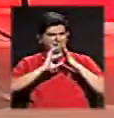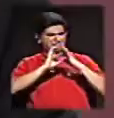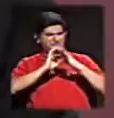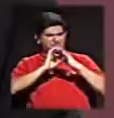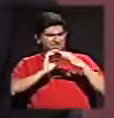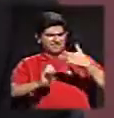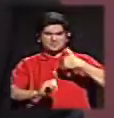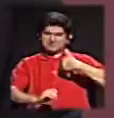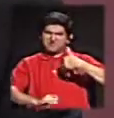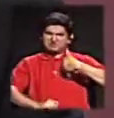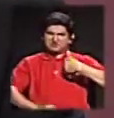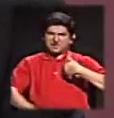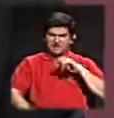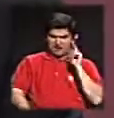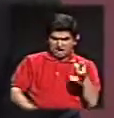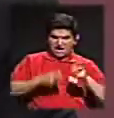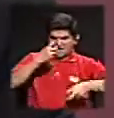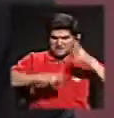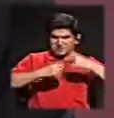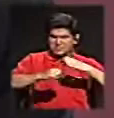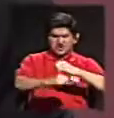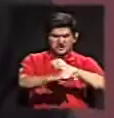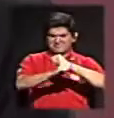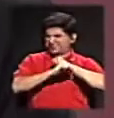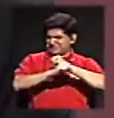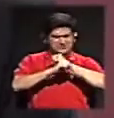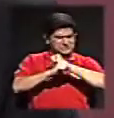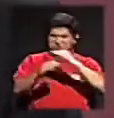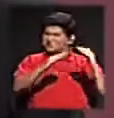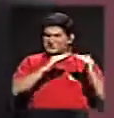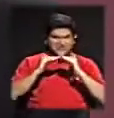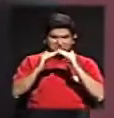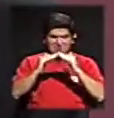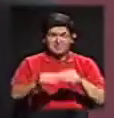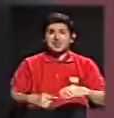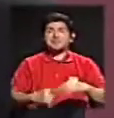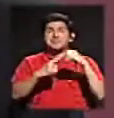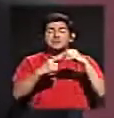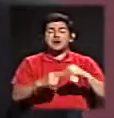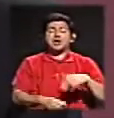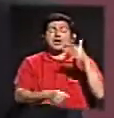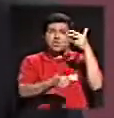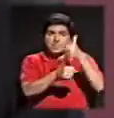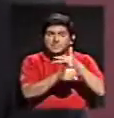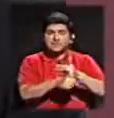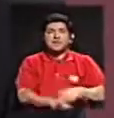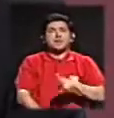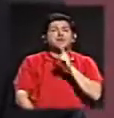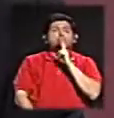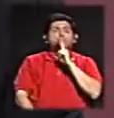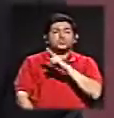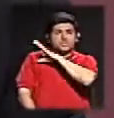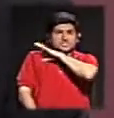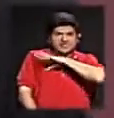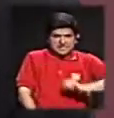existe entre este problema de inseguridad ciudadana, principalmente en Guatemala, Honduras y El Salvador,